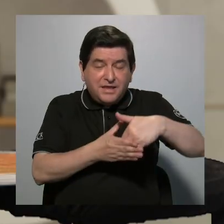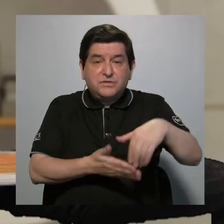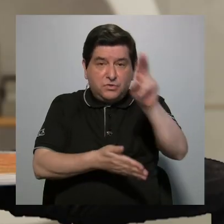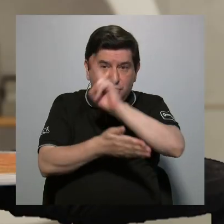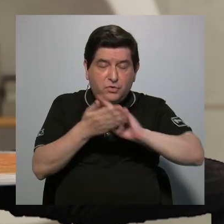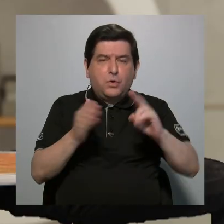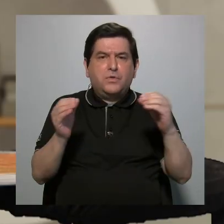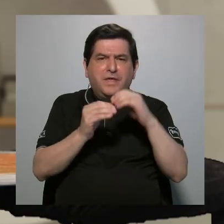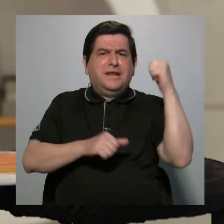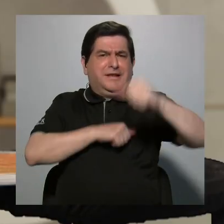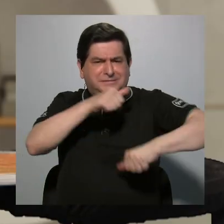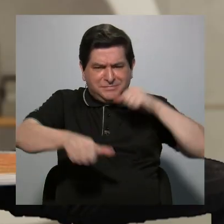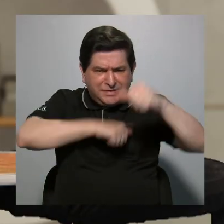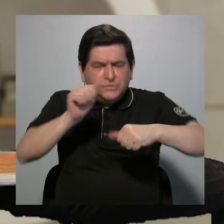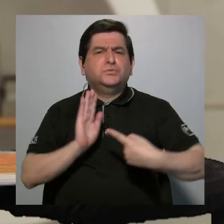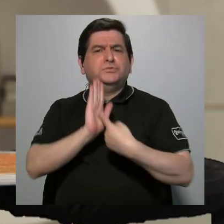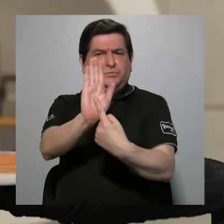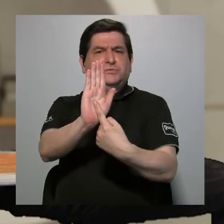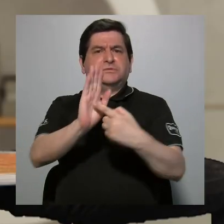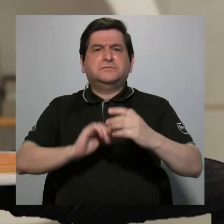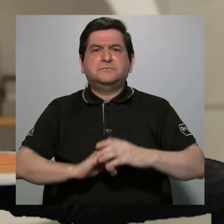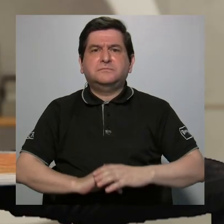de la universidad una de las más combativas.